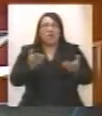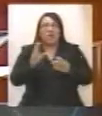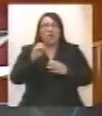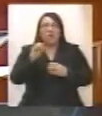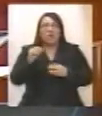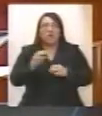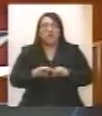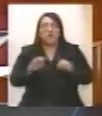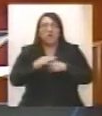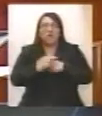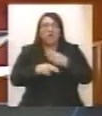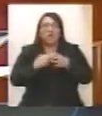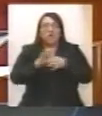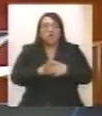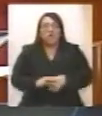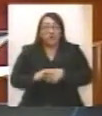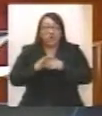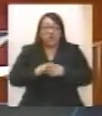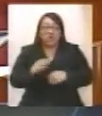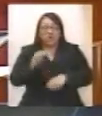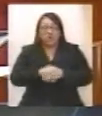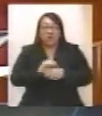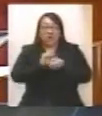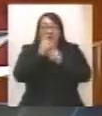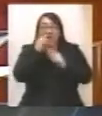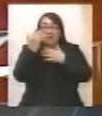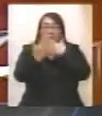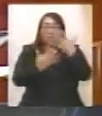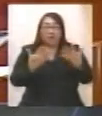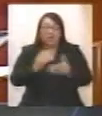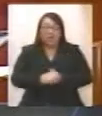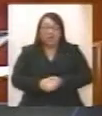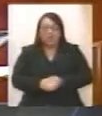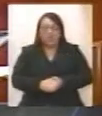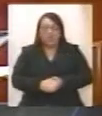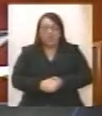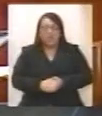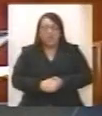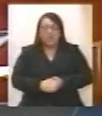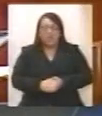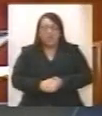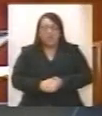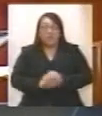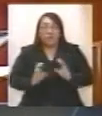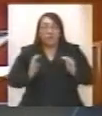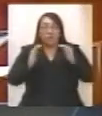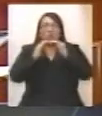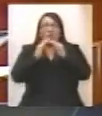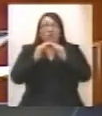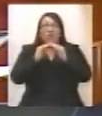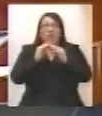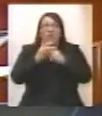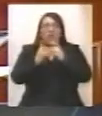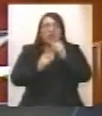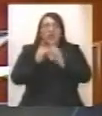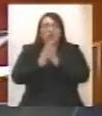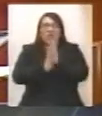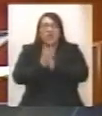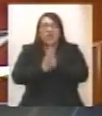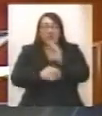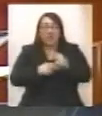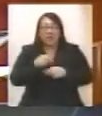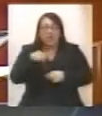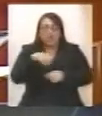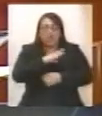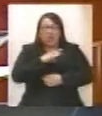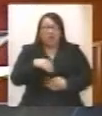Convención Marco de las Naciones Unidas sobre el Cambio Climático, cumbre declarada de interés nacional por este